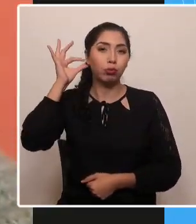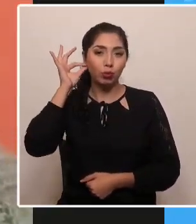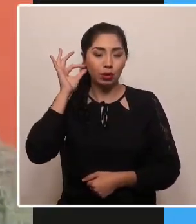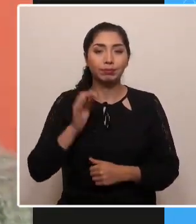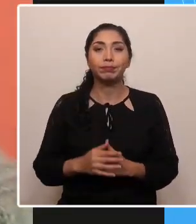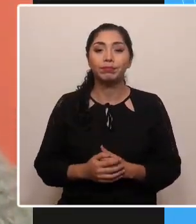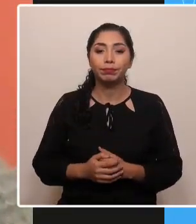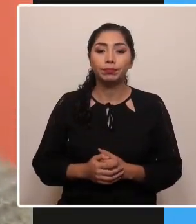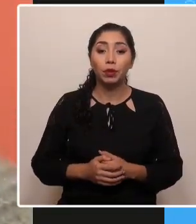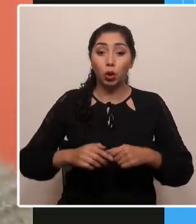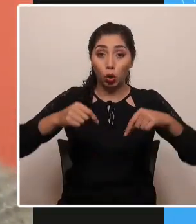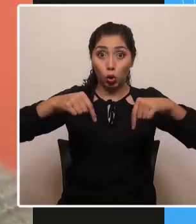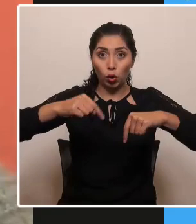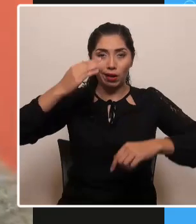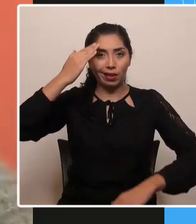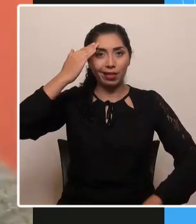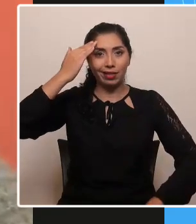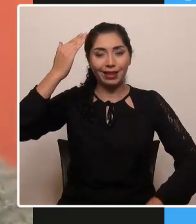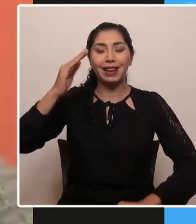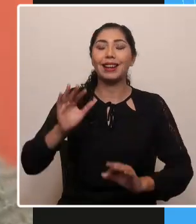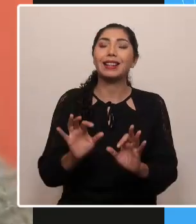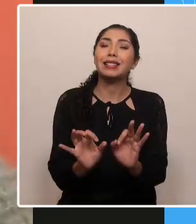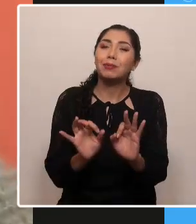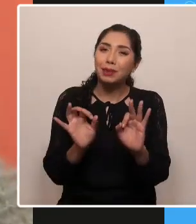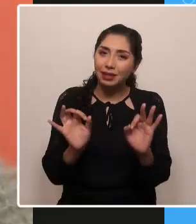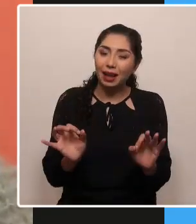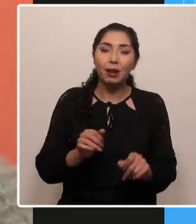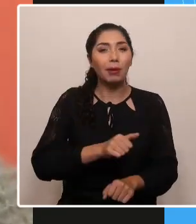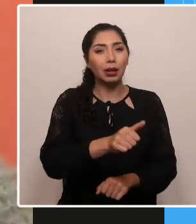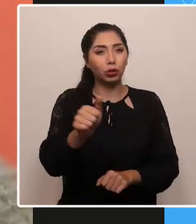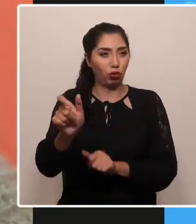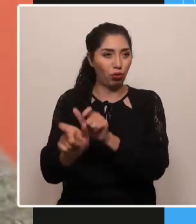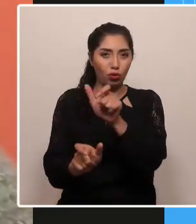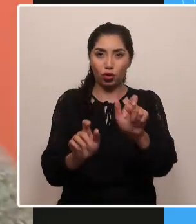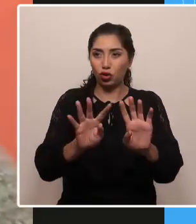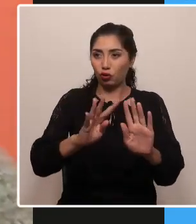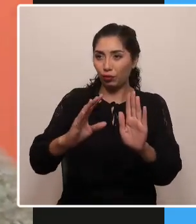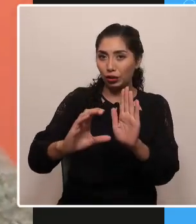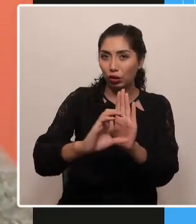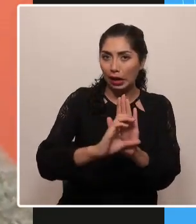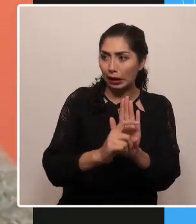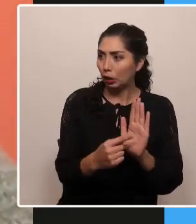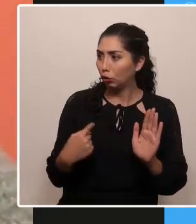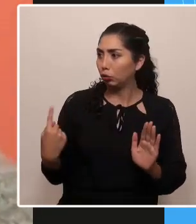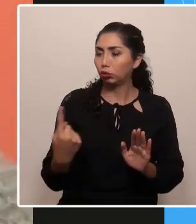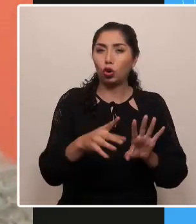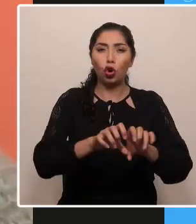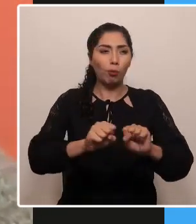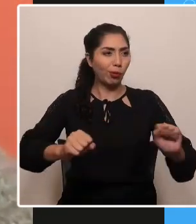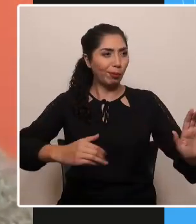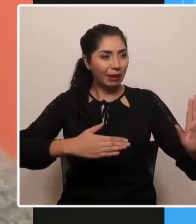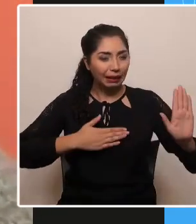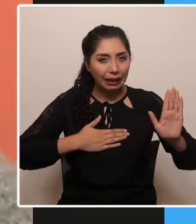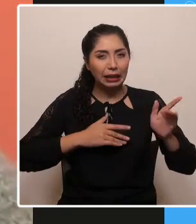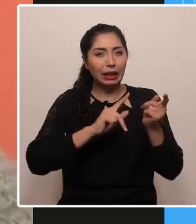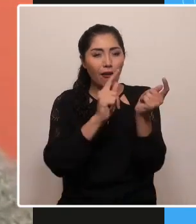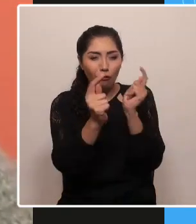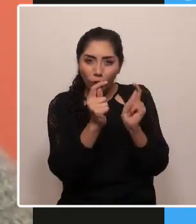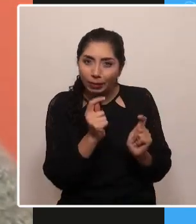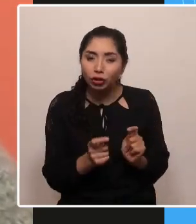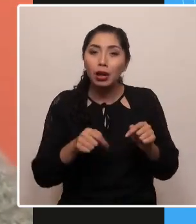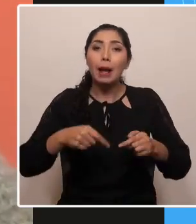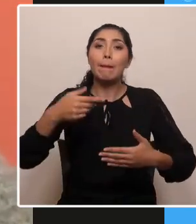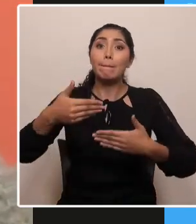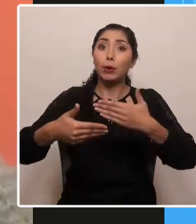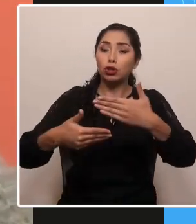cierto, que es un día muy especial para todas y todos los constituyentes que estamos comprometidos con las transformaciones y con este proceso que